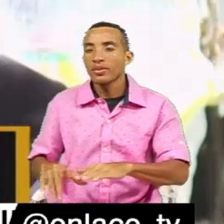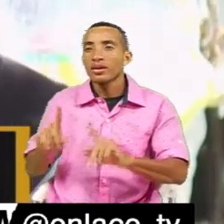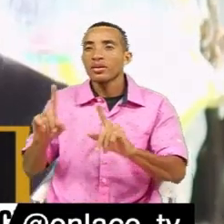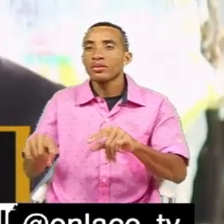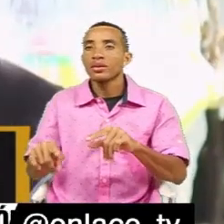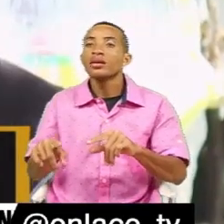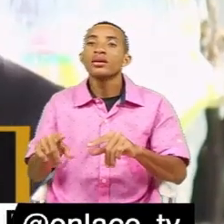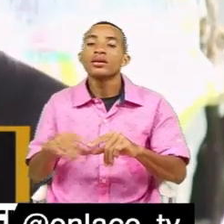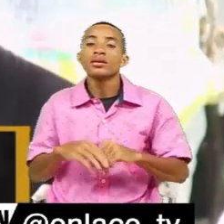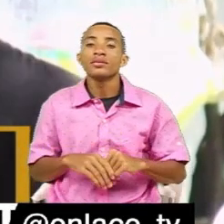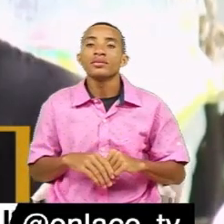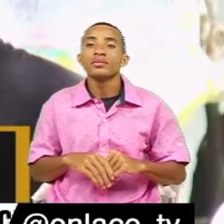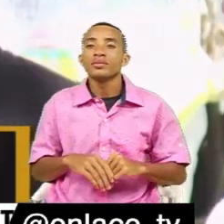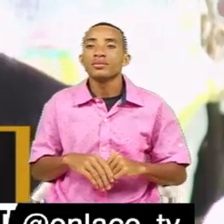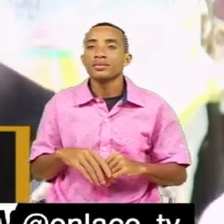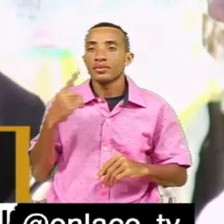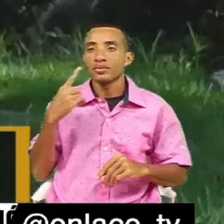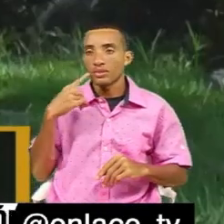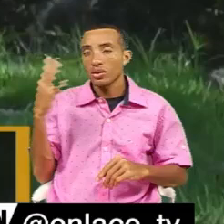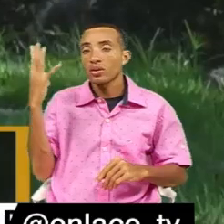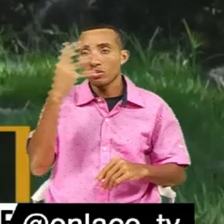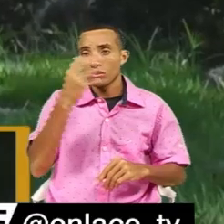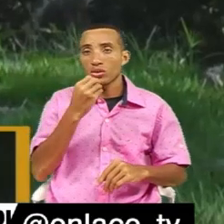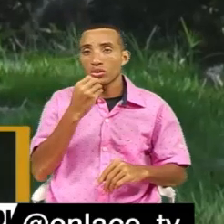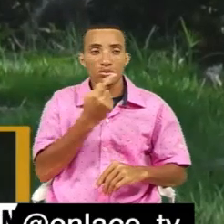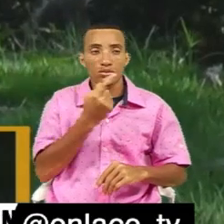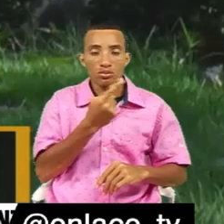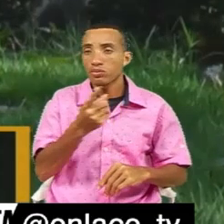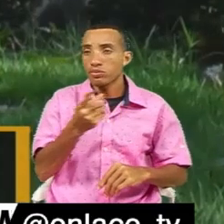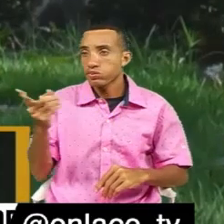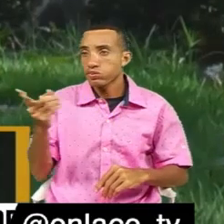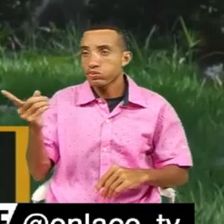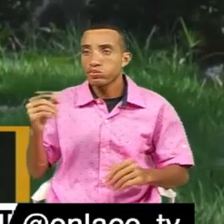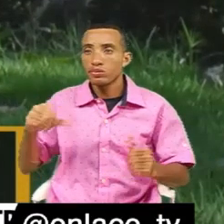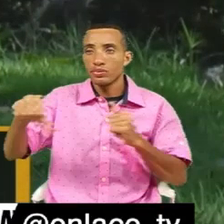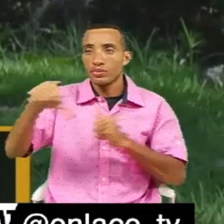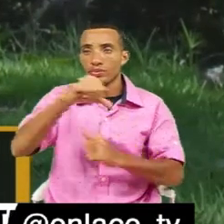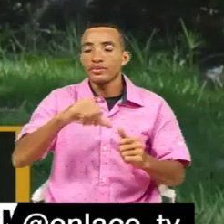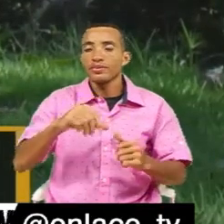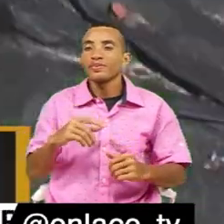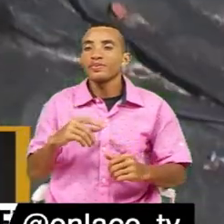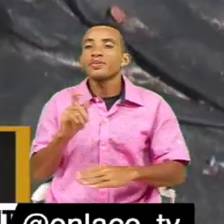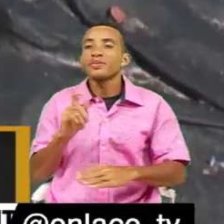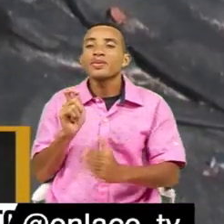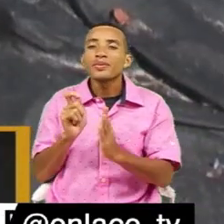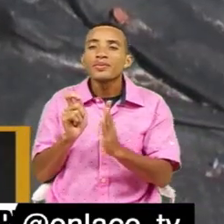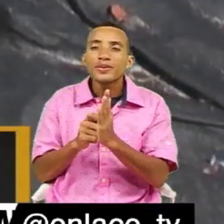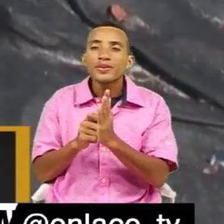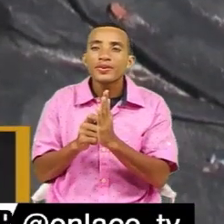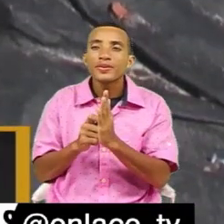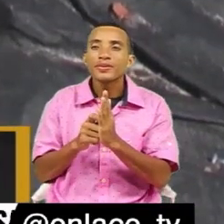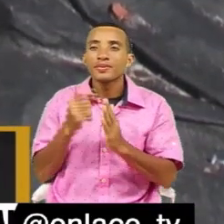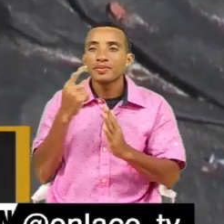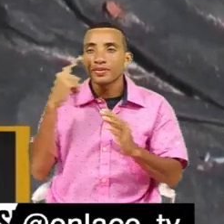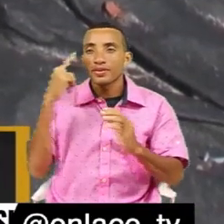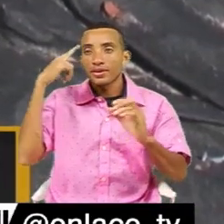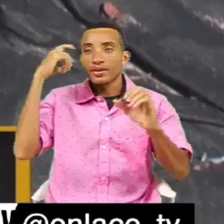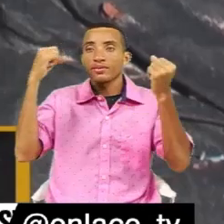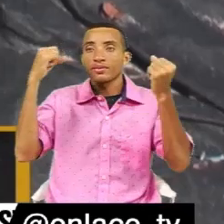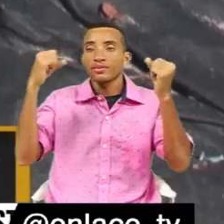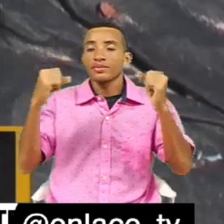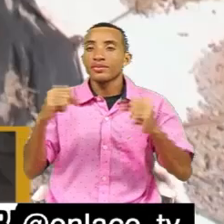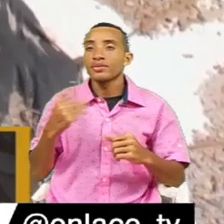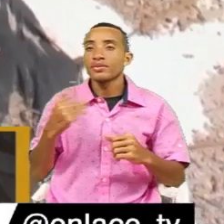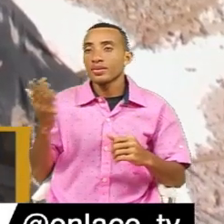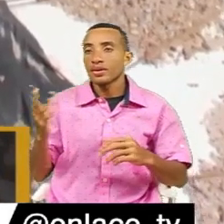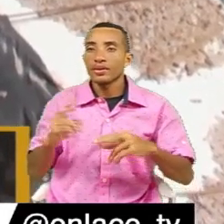en realidad pues está muy bonito como ustedes lo están viendo. El caso es que nos genera la inquietud es que por